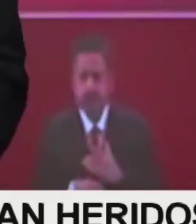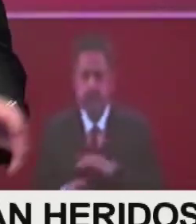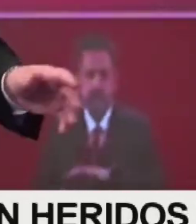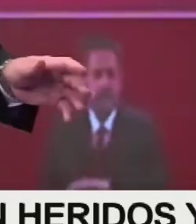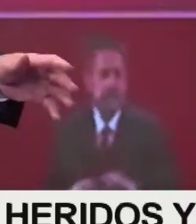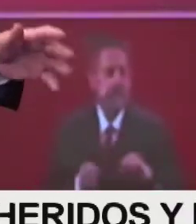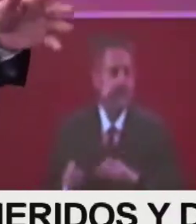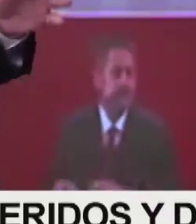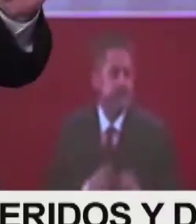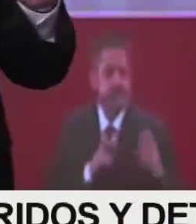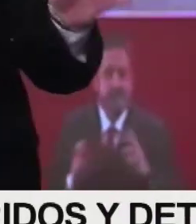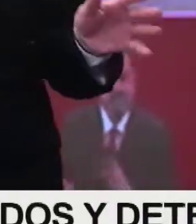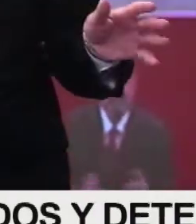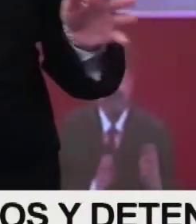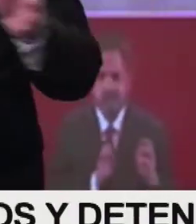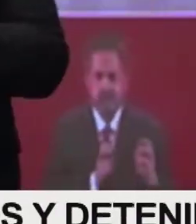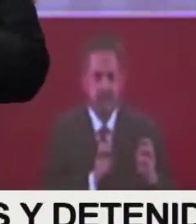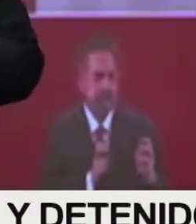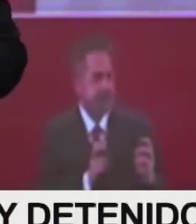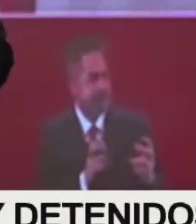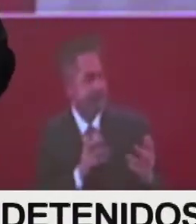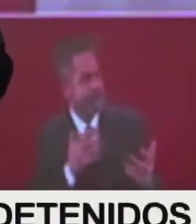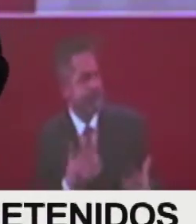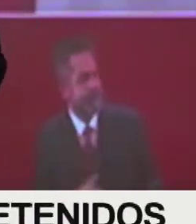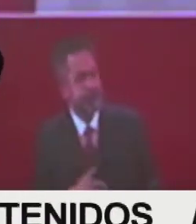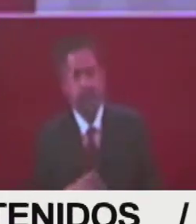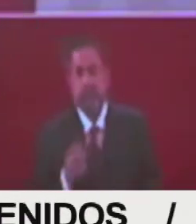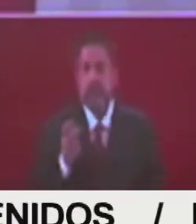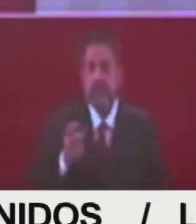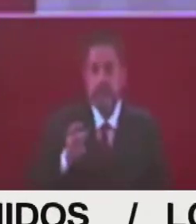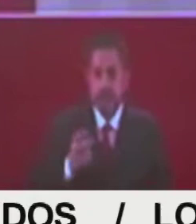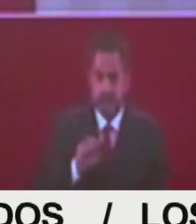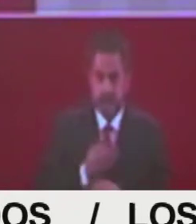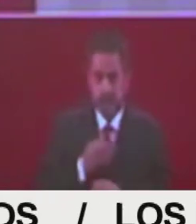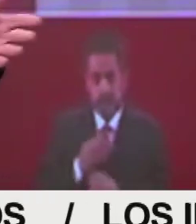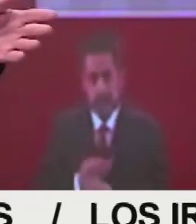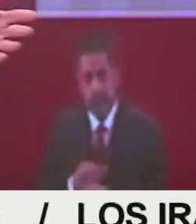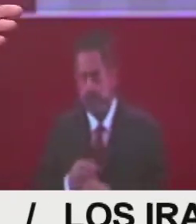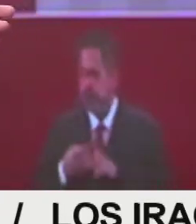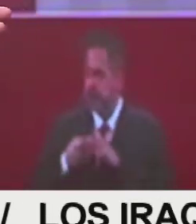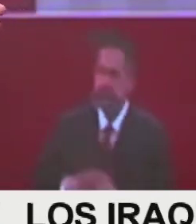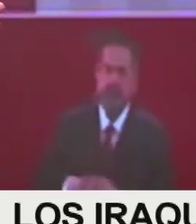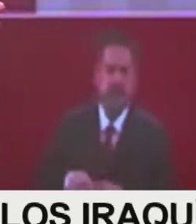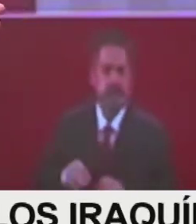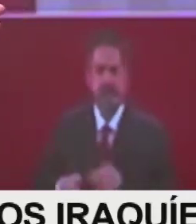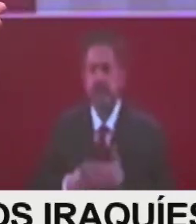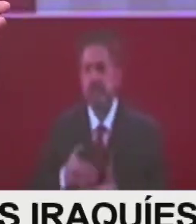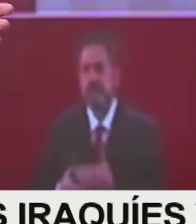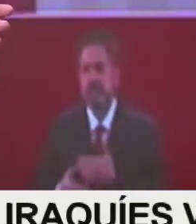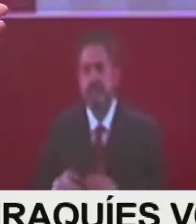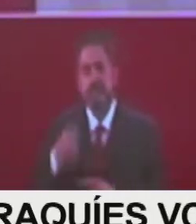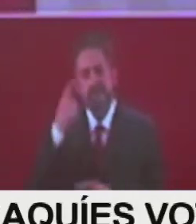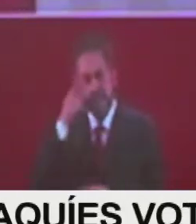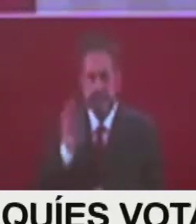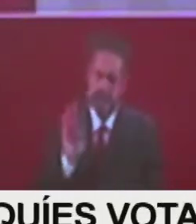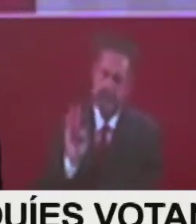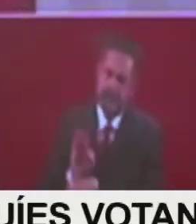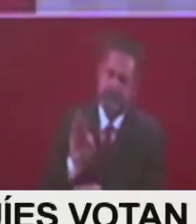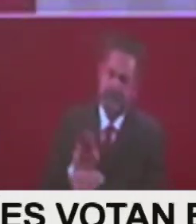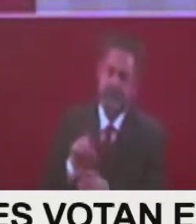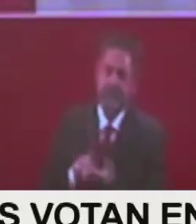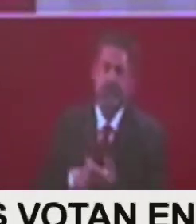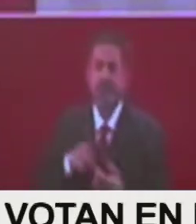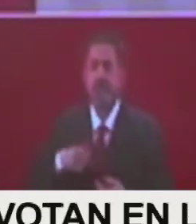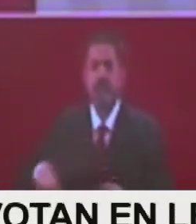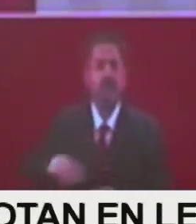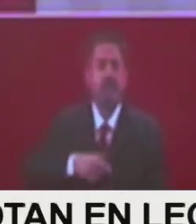fin de semana? La certeza de que en México no ha cambiado nada. El señor Emilio Lozoya, después de todo este